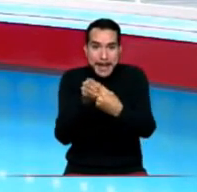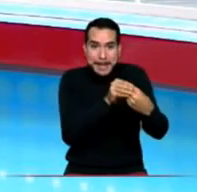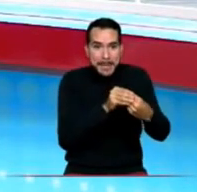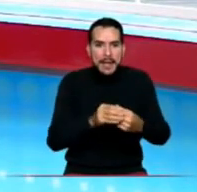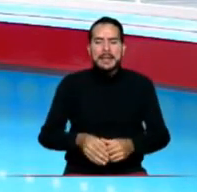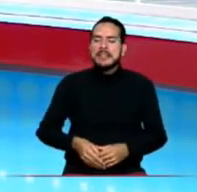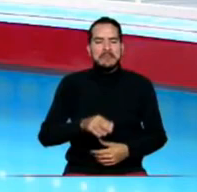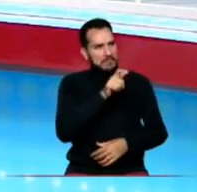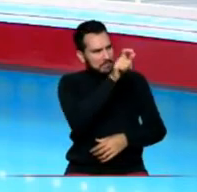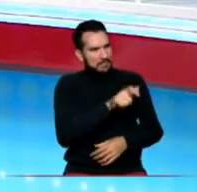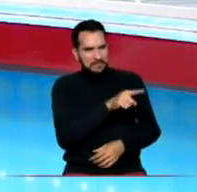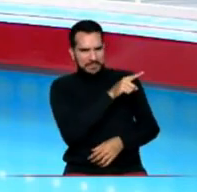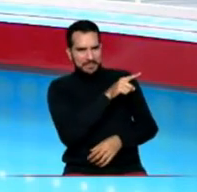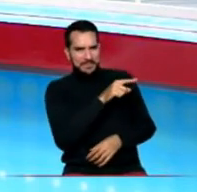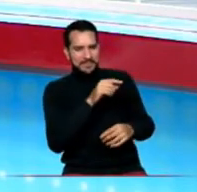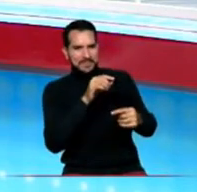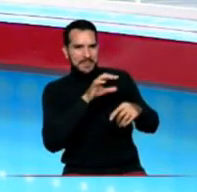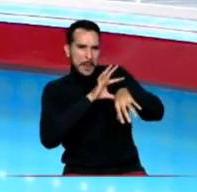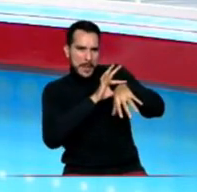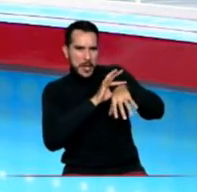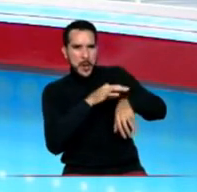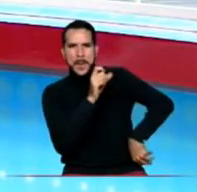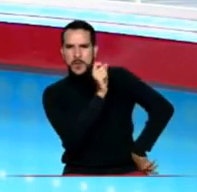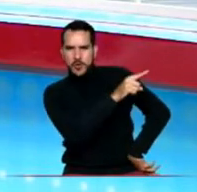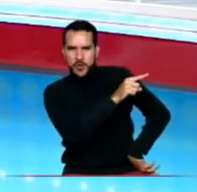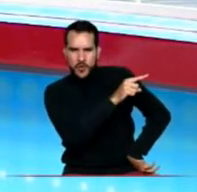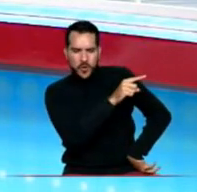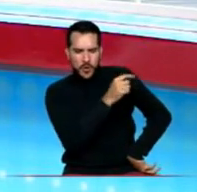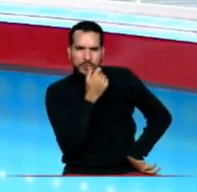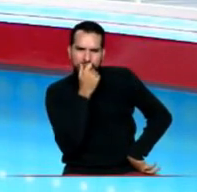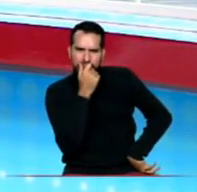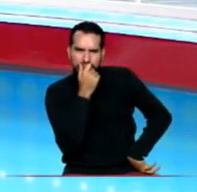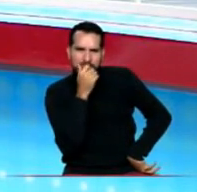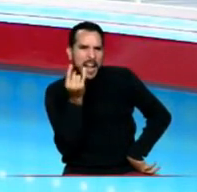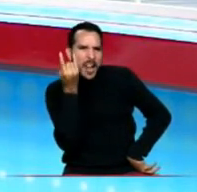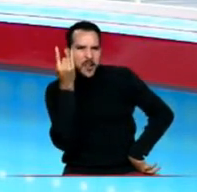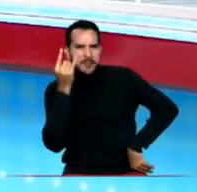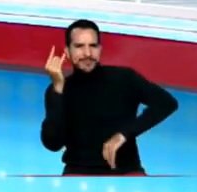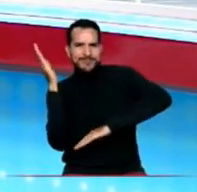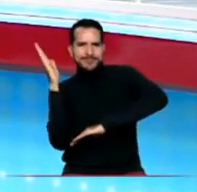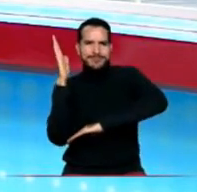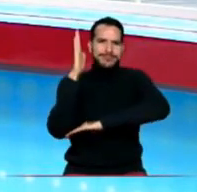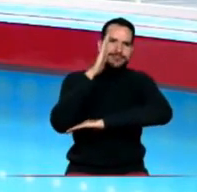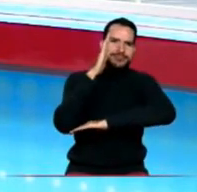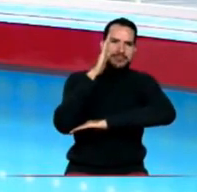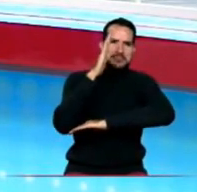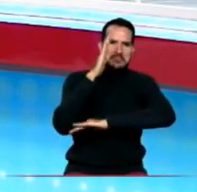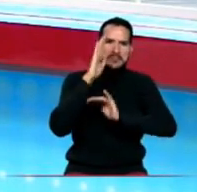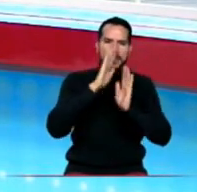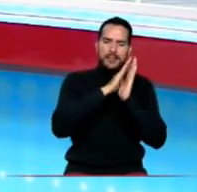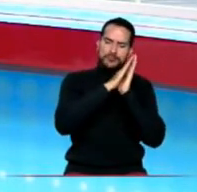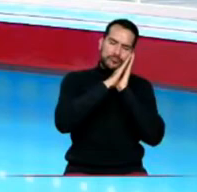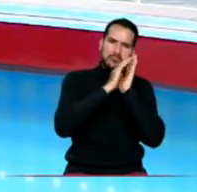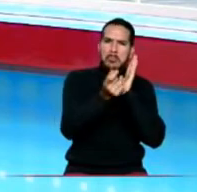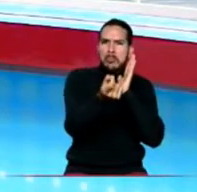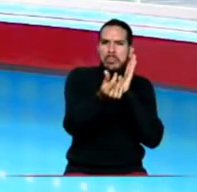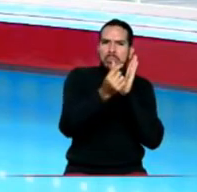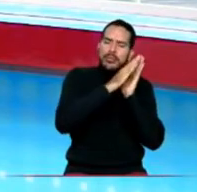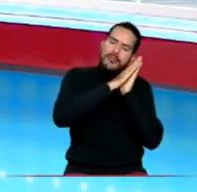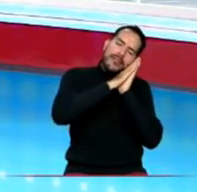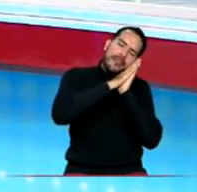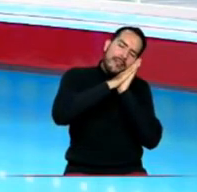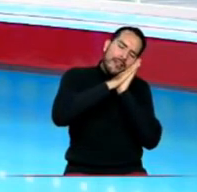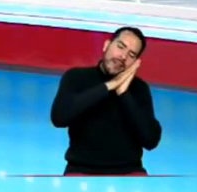también queremos conocer lo siguiente: ¿qué tal la siesta? ¿Es buena o mala? Y si es buena, ¿de cuánto tiempo estaríamos hablando? Porque hay gente que dice con